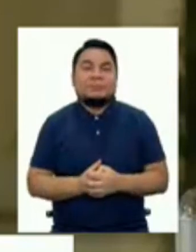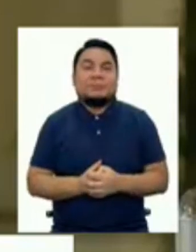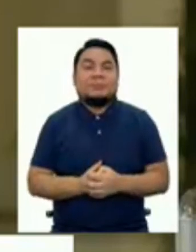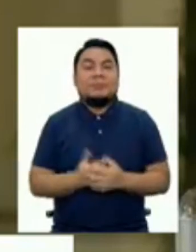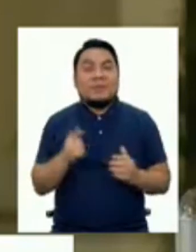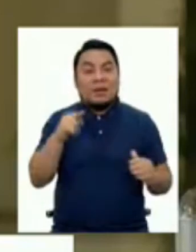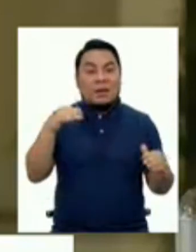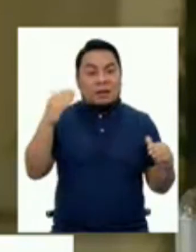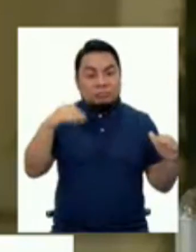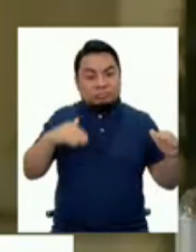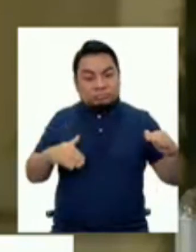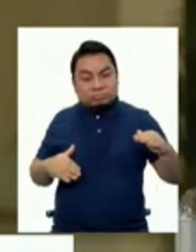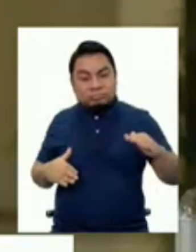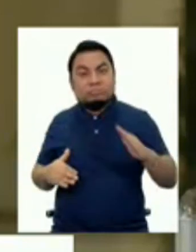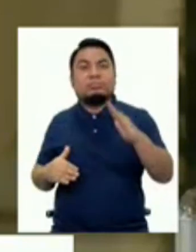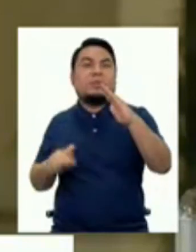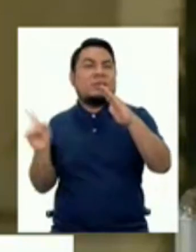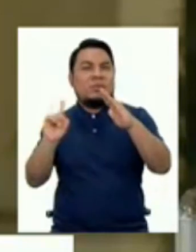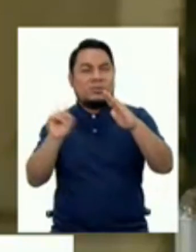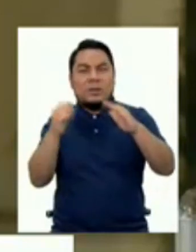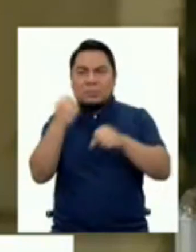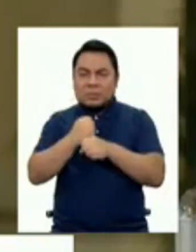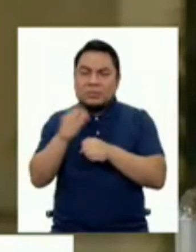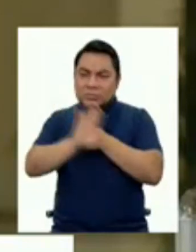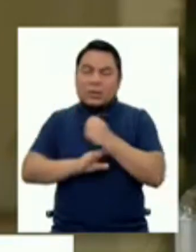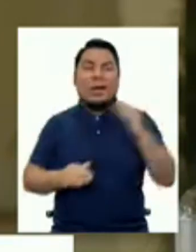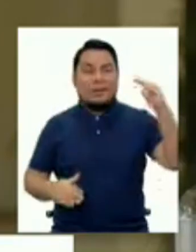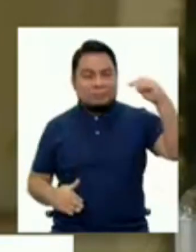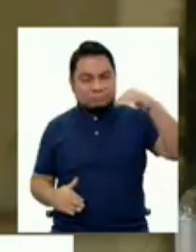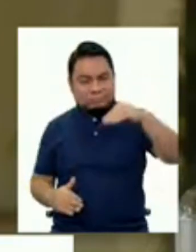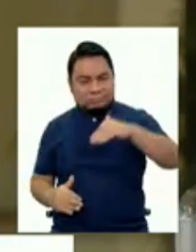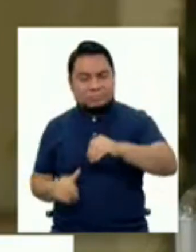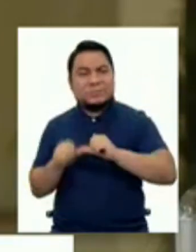como en todas las actividades. Entonces,